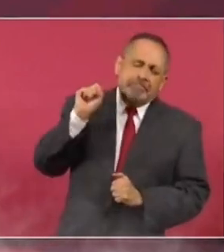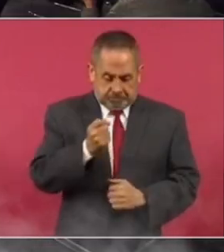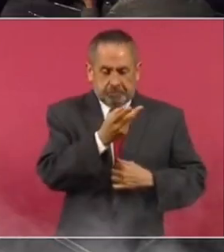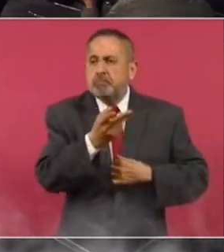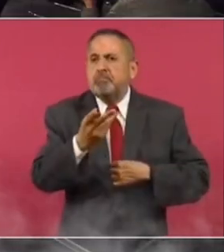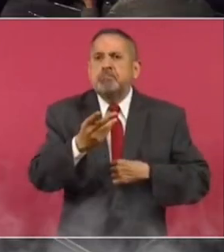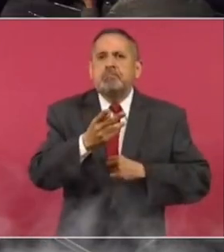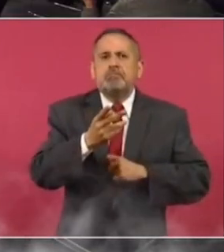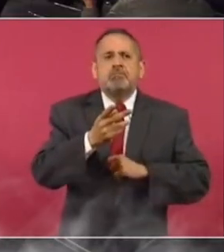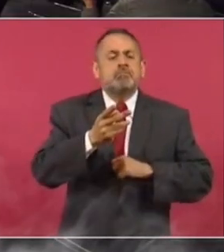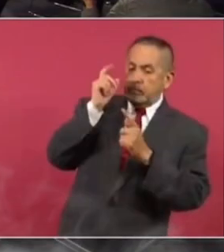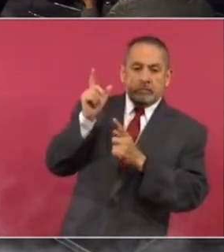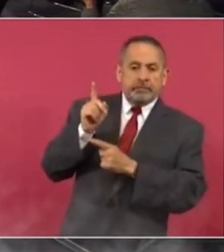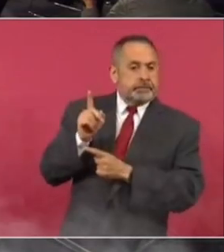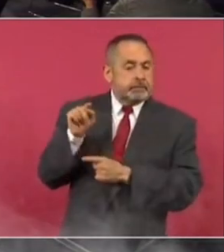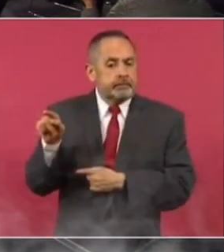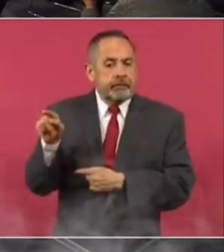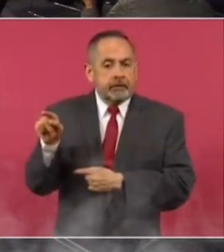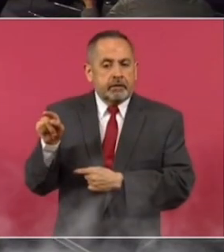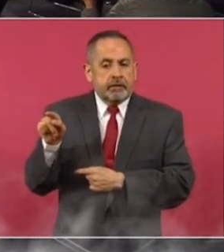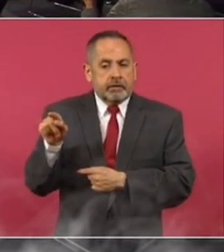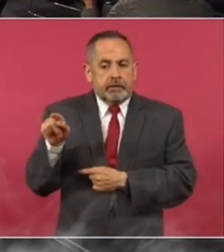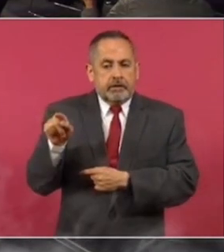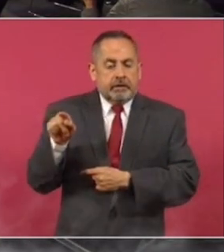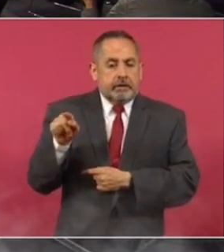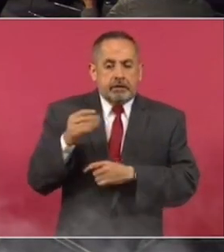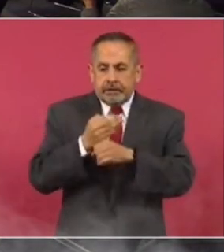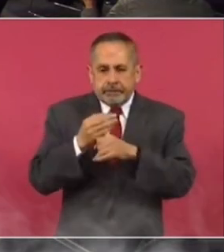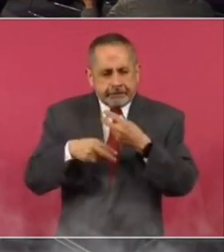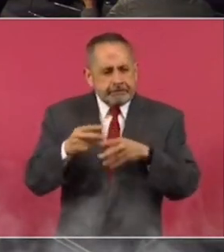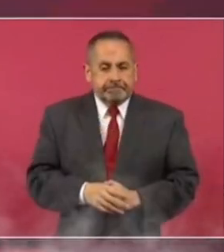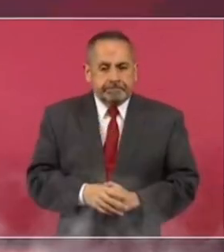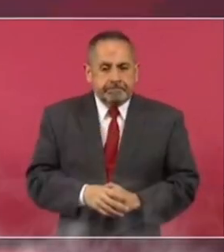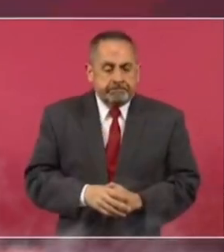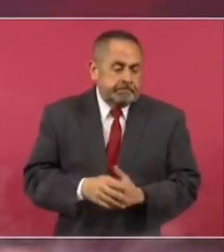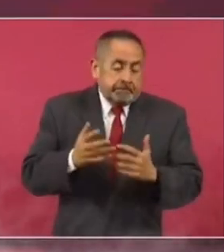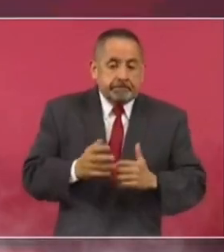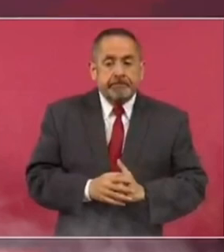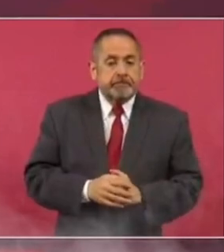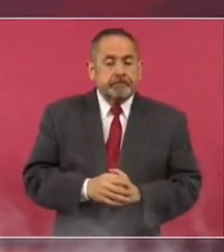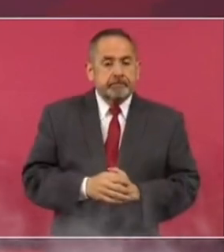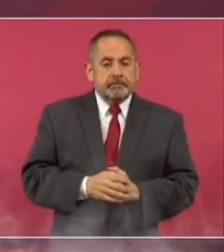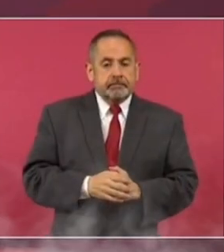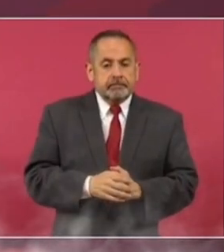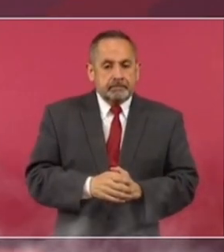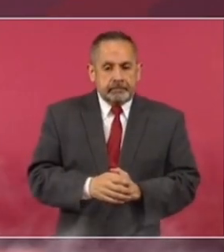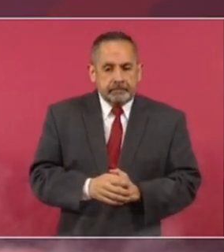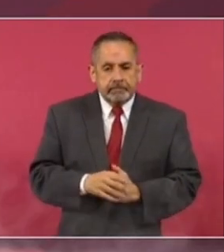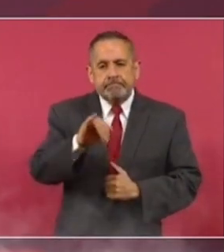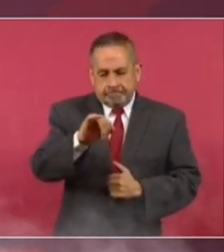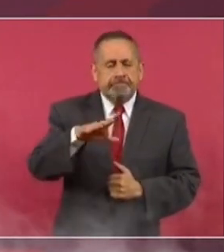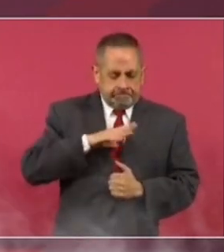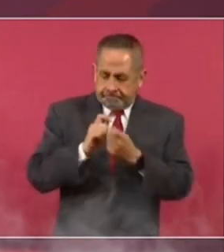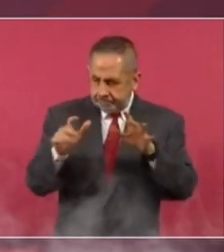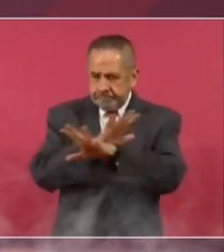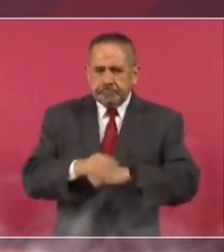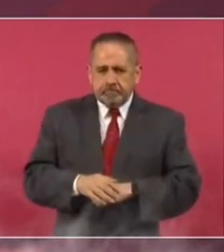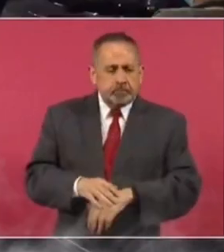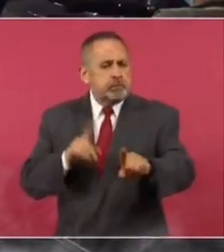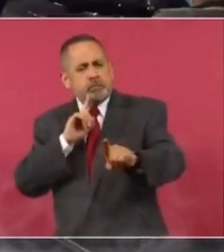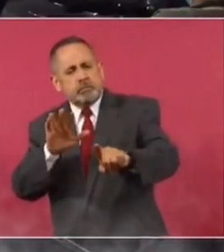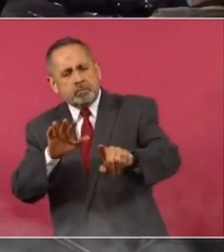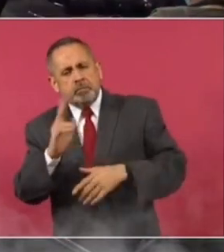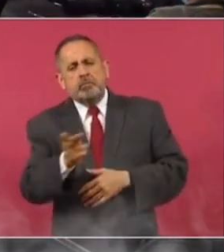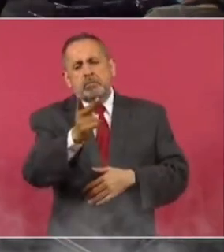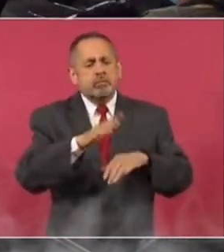mismo. Pues ahora se sorprenden porque se está llevando a cabo una transformación profunda. Entonces, sí, hay cambios. Y se lo preguntaba porque, bueno,